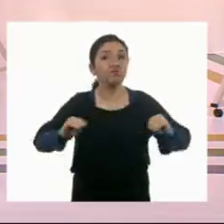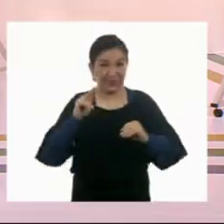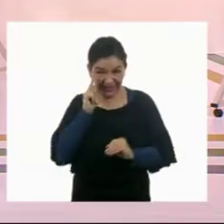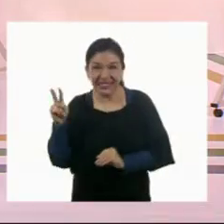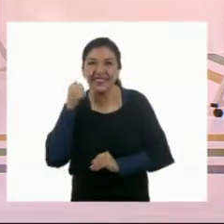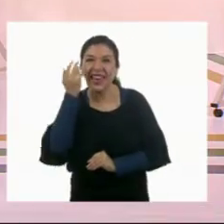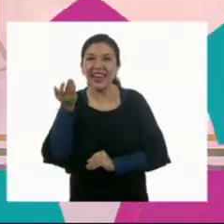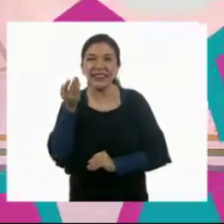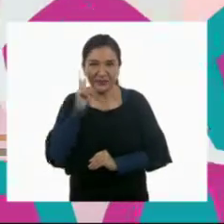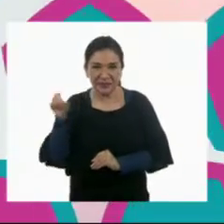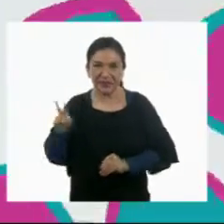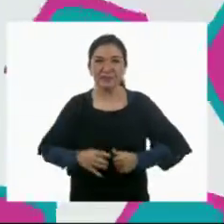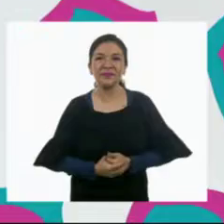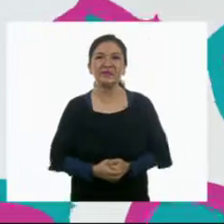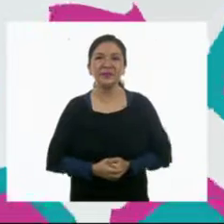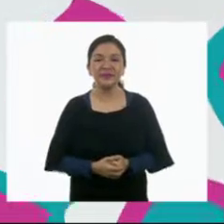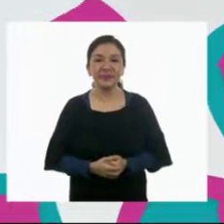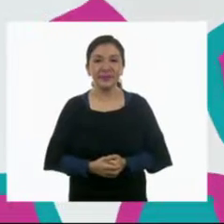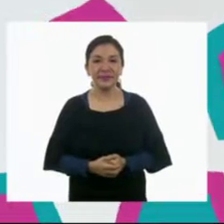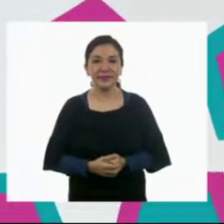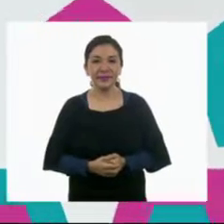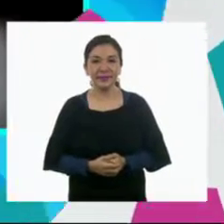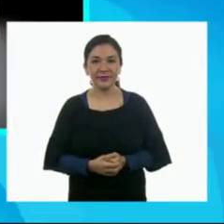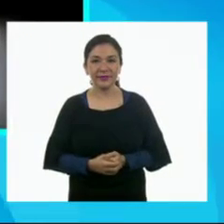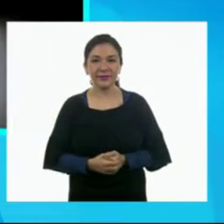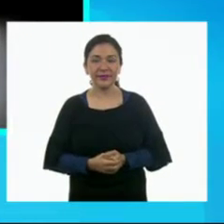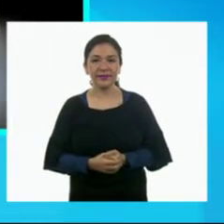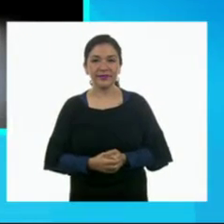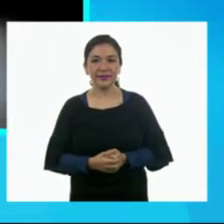¿Vamos a verlo? Vamos a verla, sí.